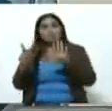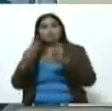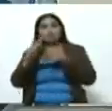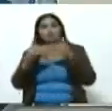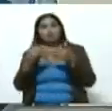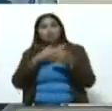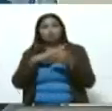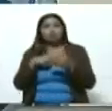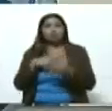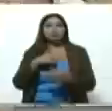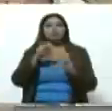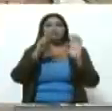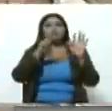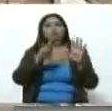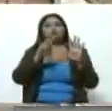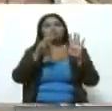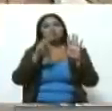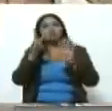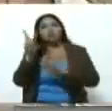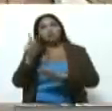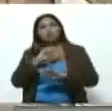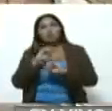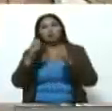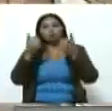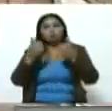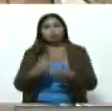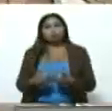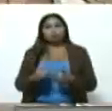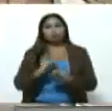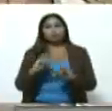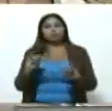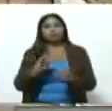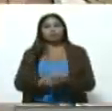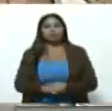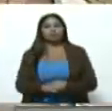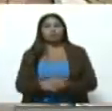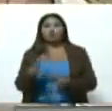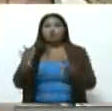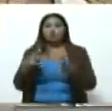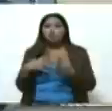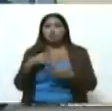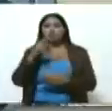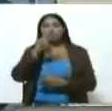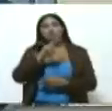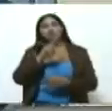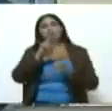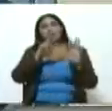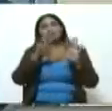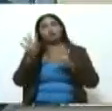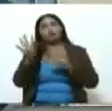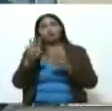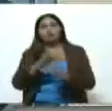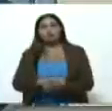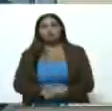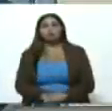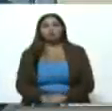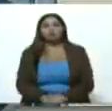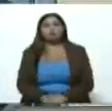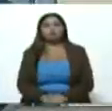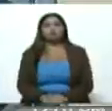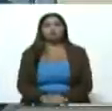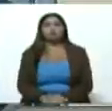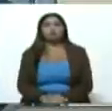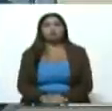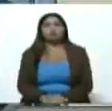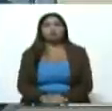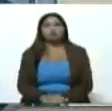cuales 762 han quedado privados de libertad, lográndose 279 sentencias